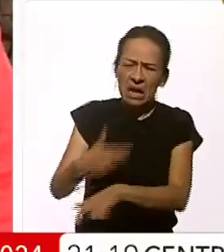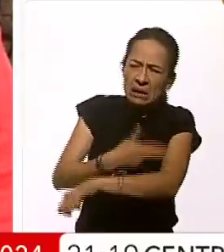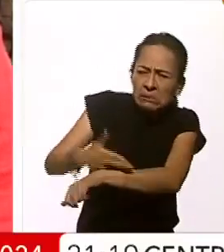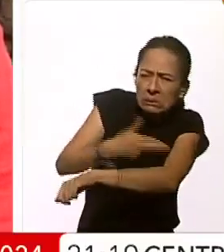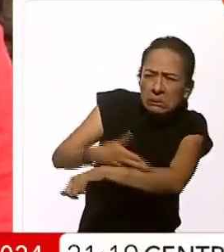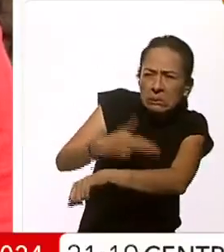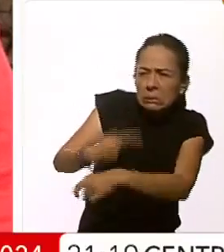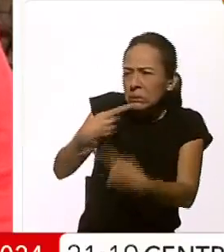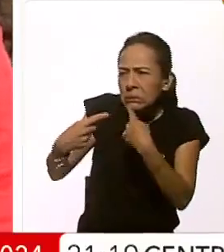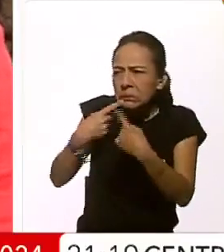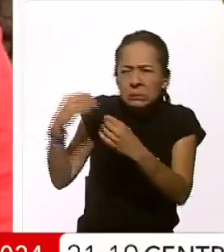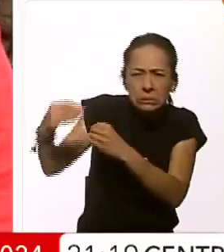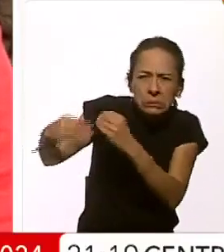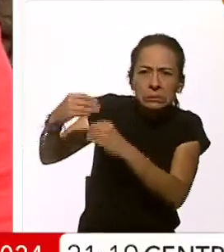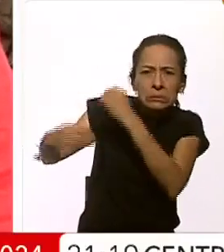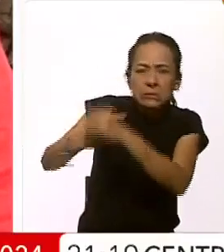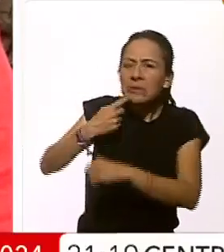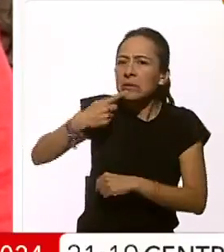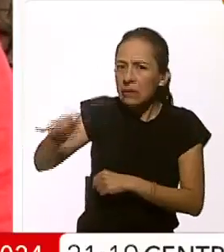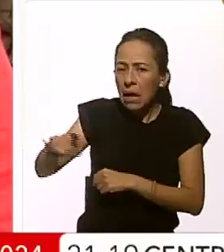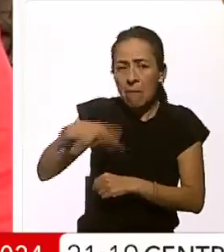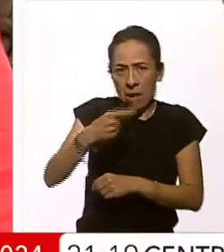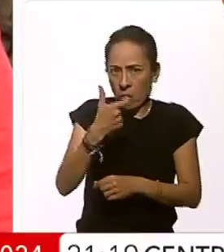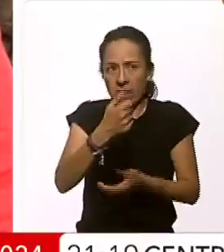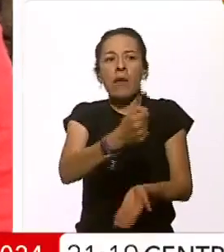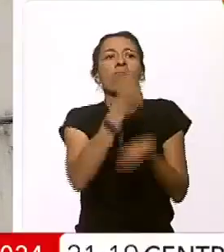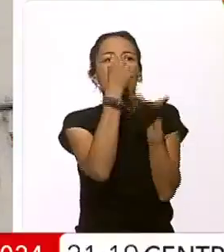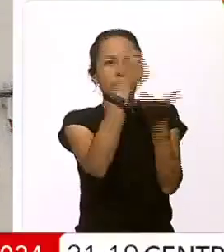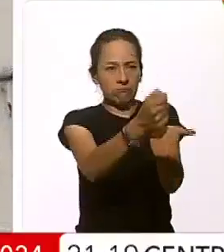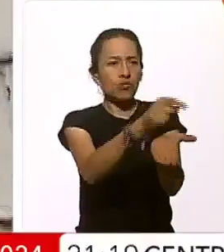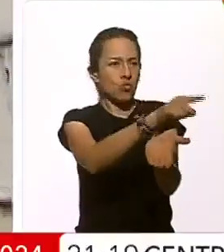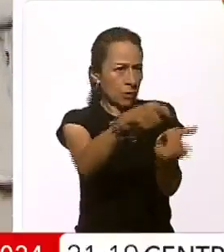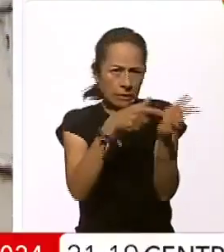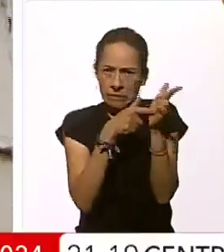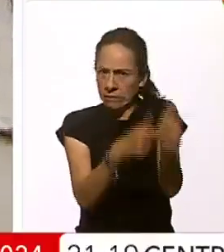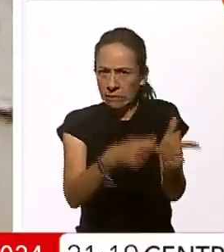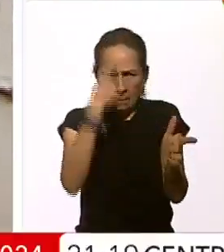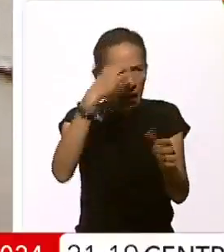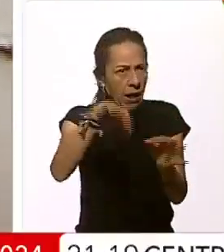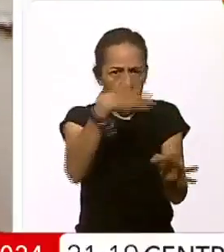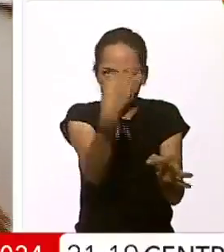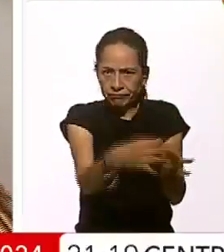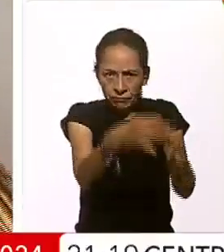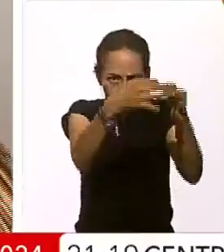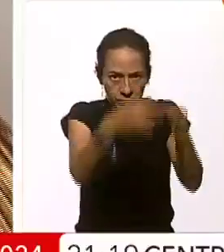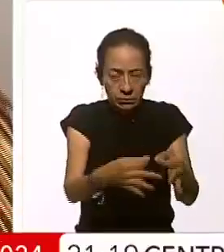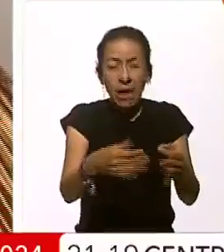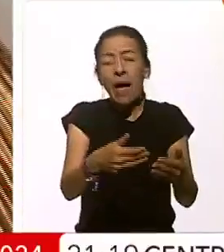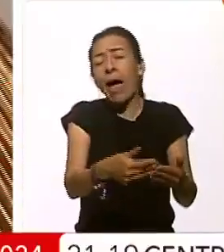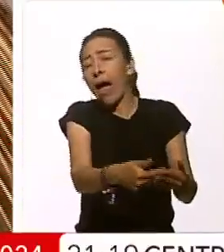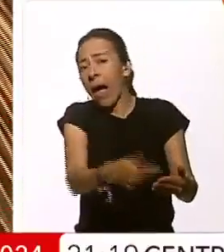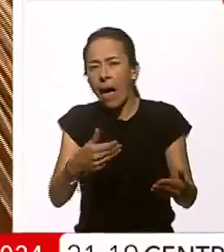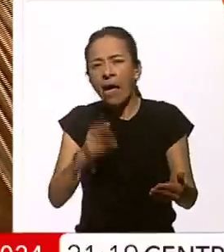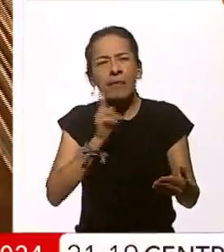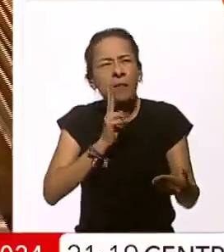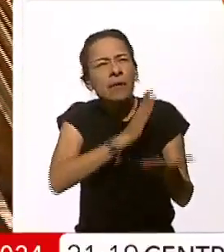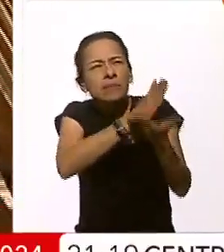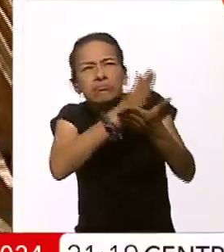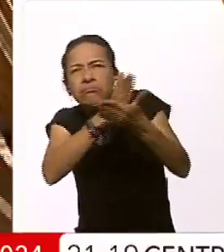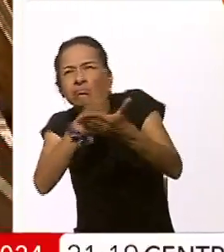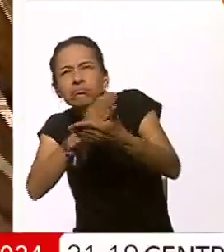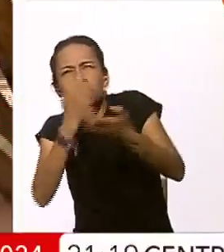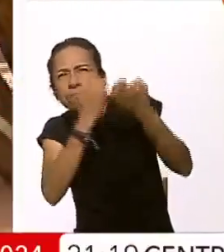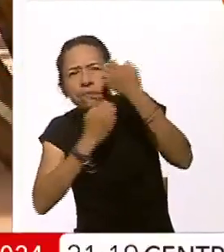el recurso y terminen esta restauración. Entonces, se hizo un censo previo, se